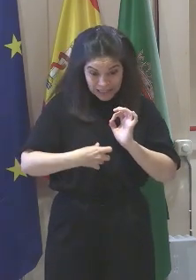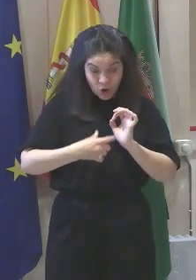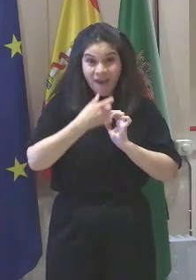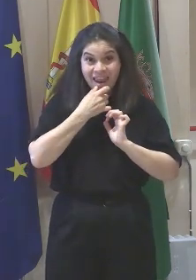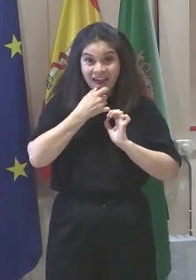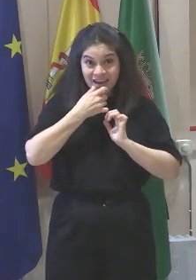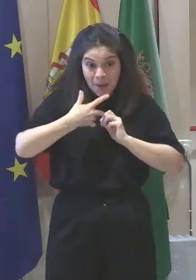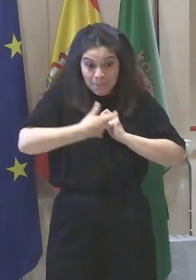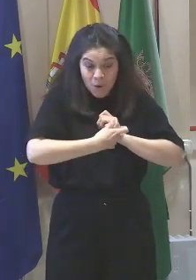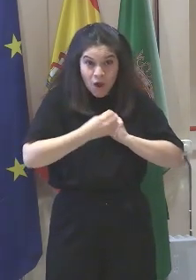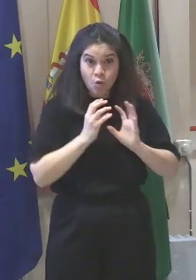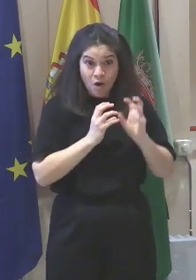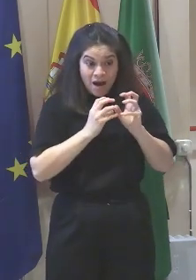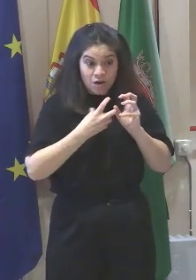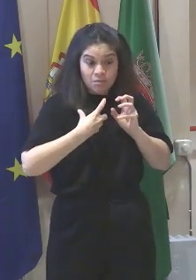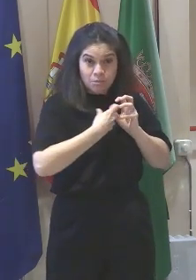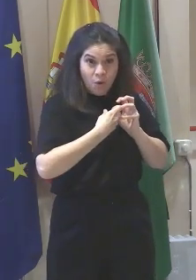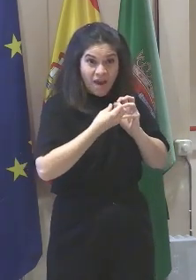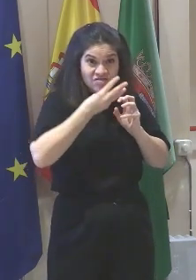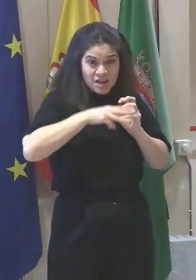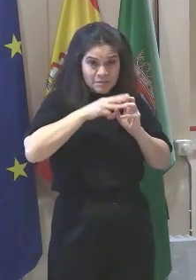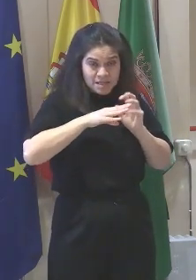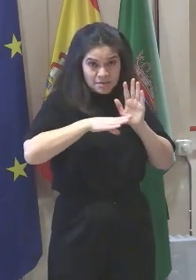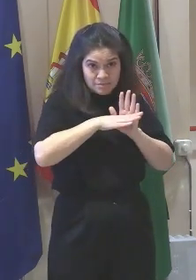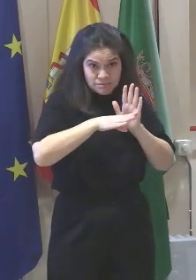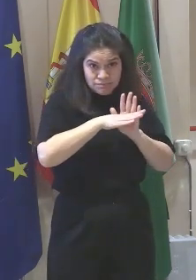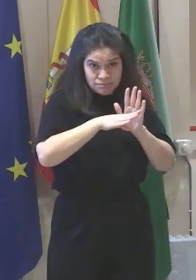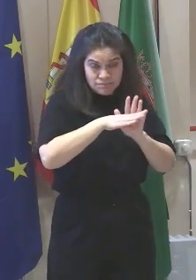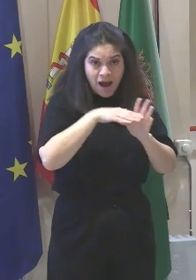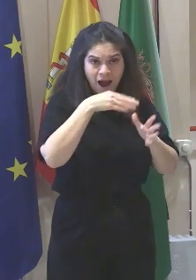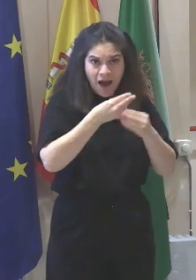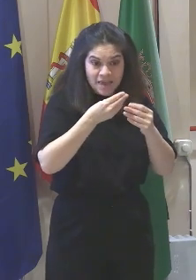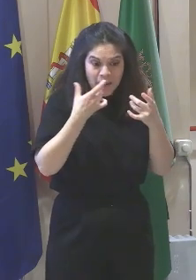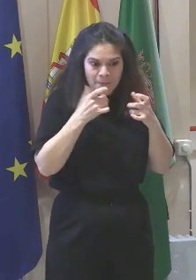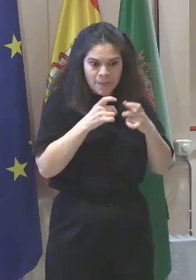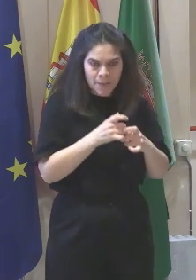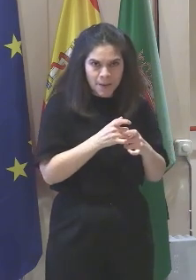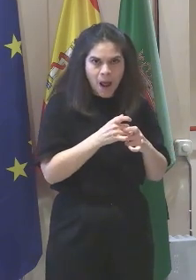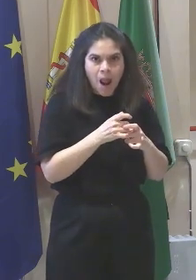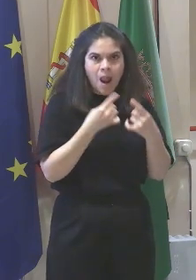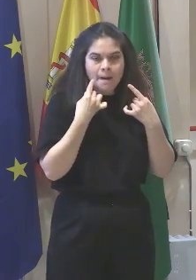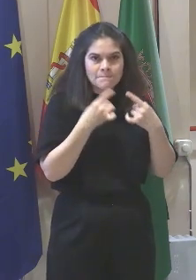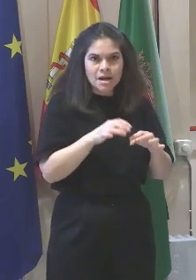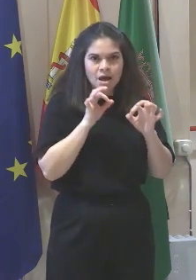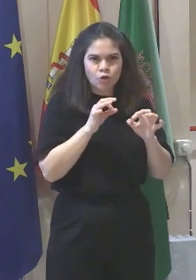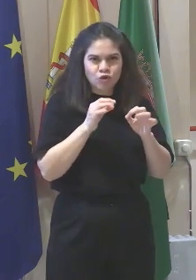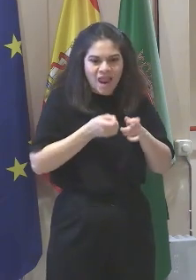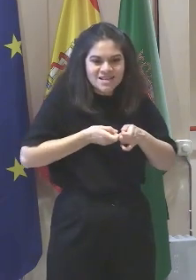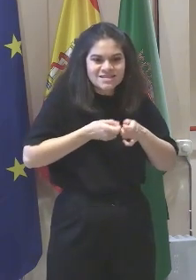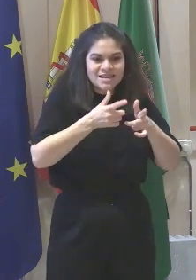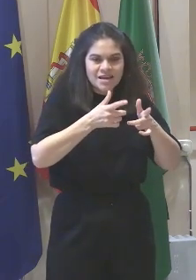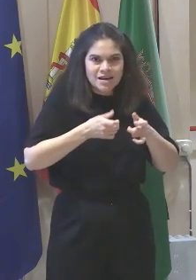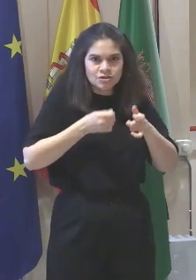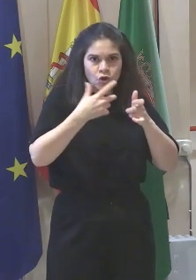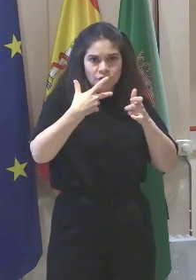ingle, en un ganglio durante 3 meses consecutivos, hace que se reduzca la pérdida de la secreción de